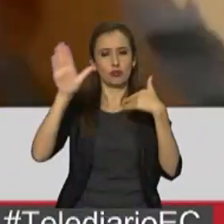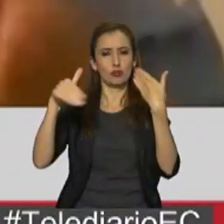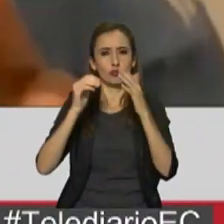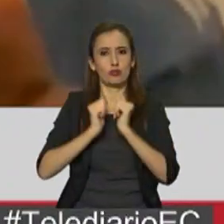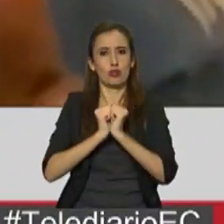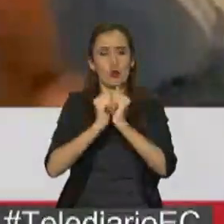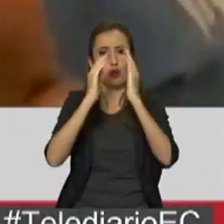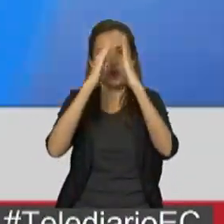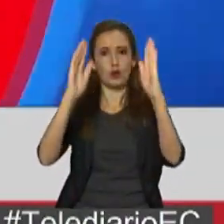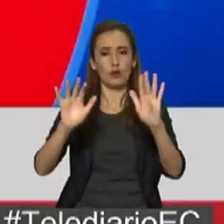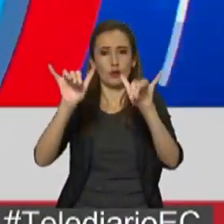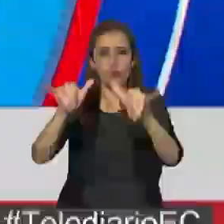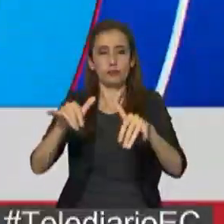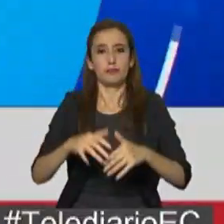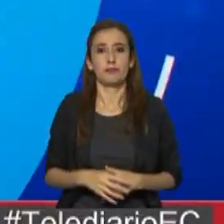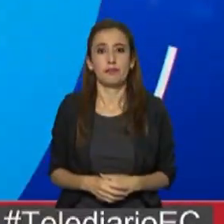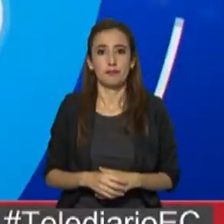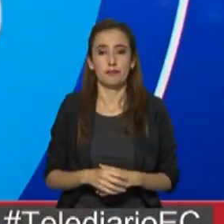quédate en casa